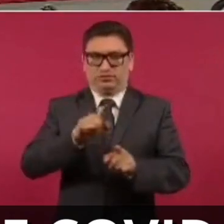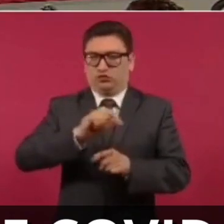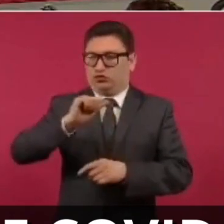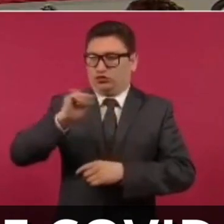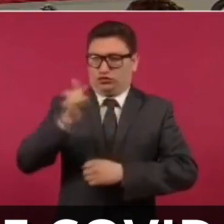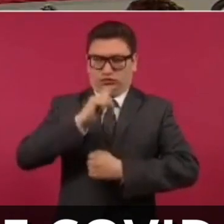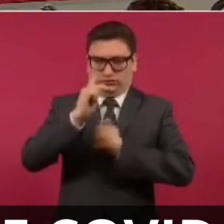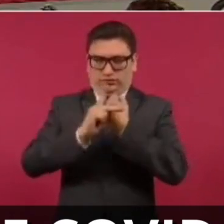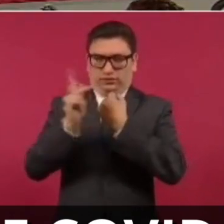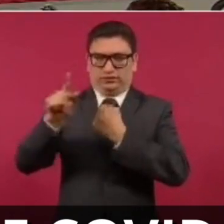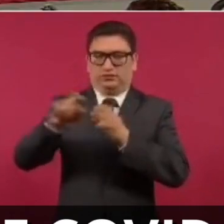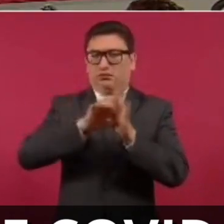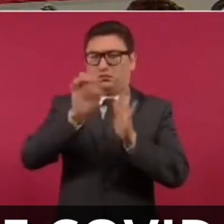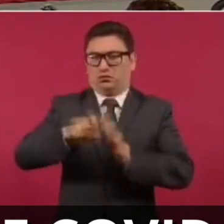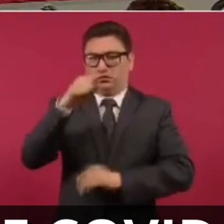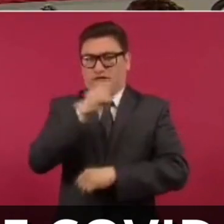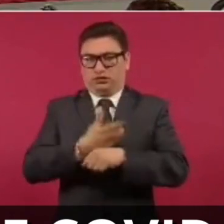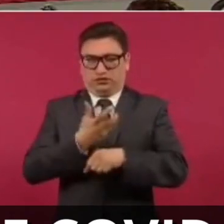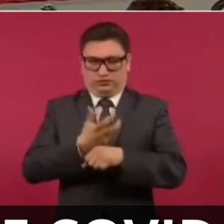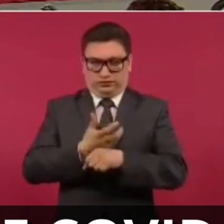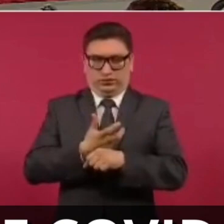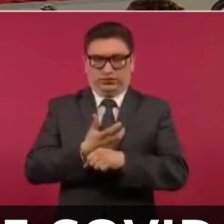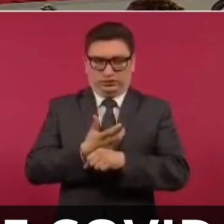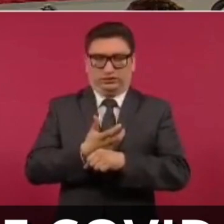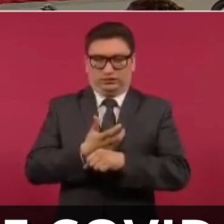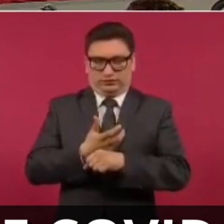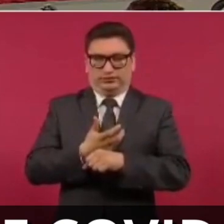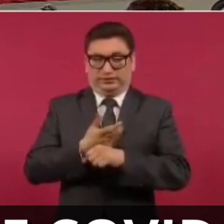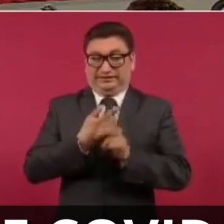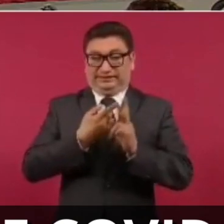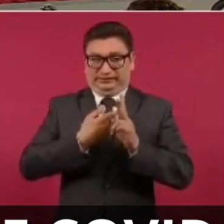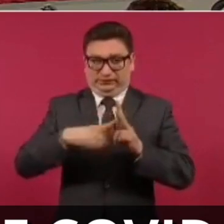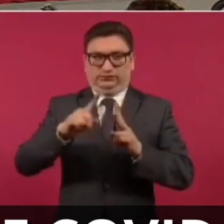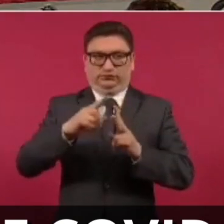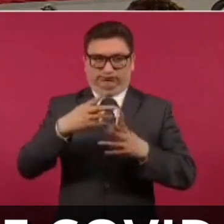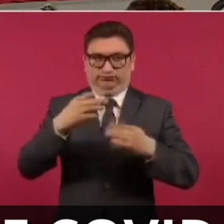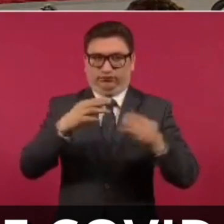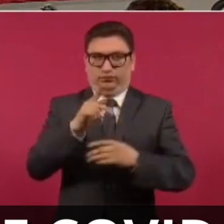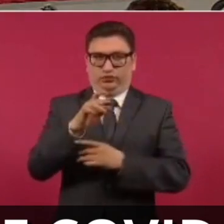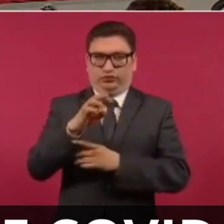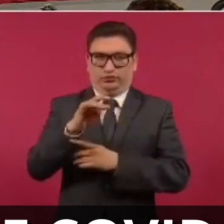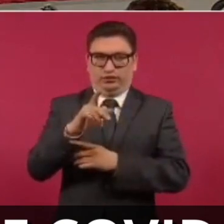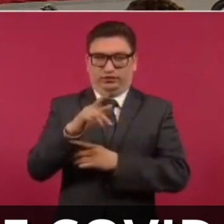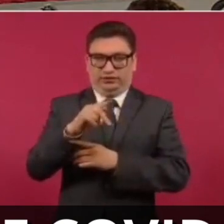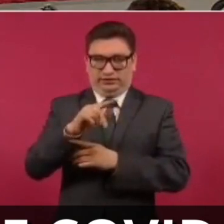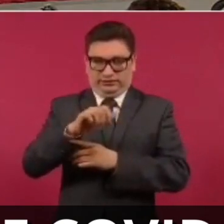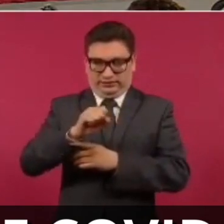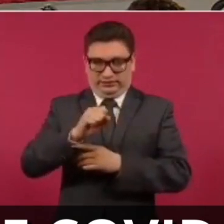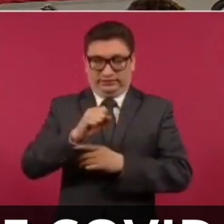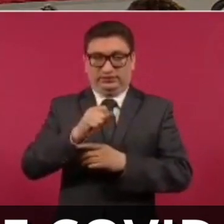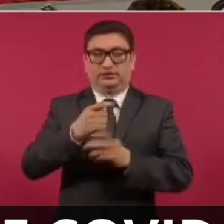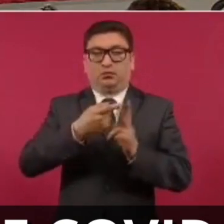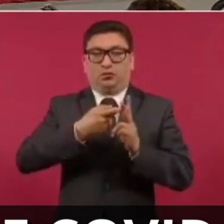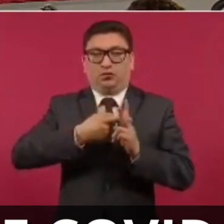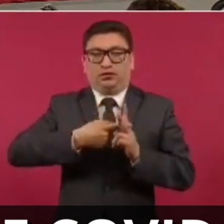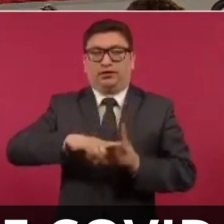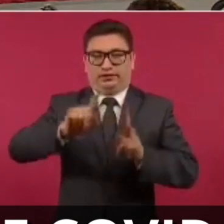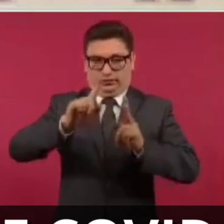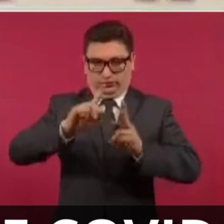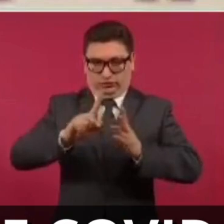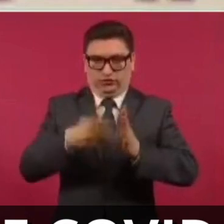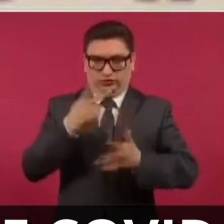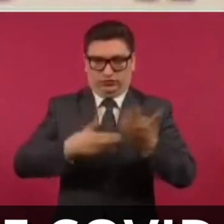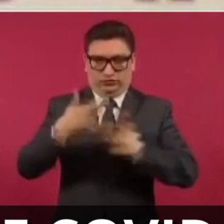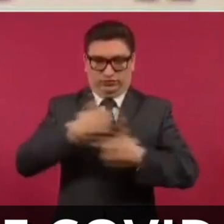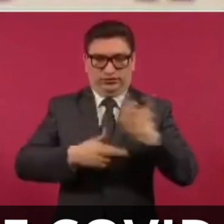países, como en Estados Unidos, ha presentado casos de poliomielitis, lo cual es una reemergencia de la poliomielitis